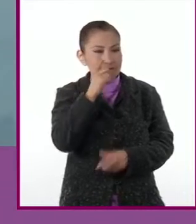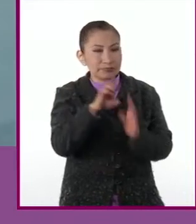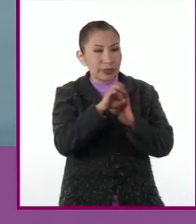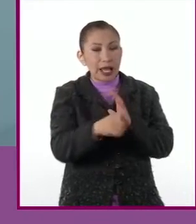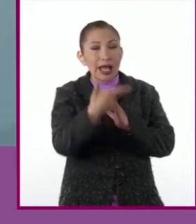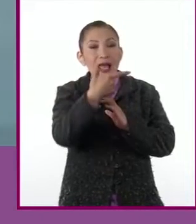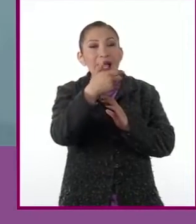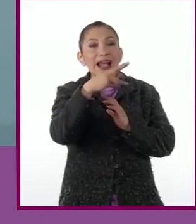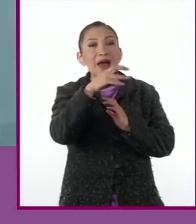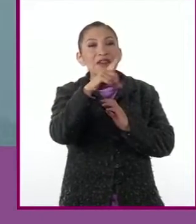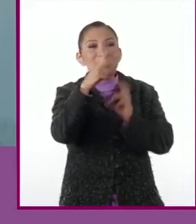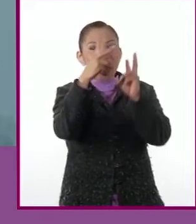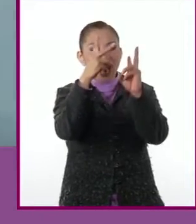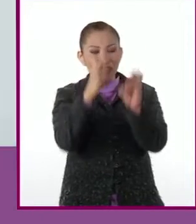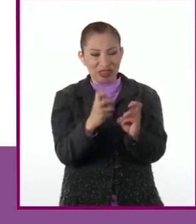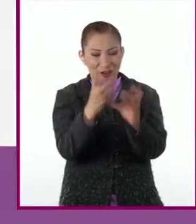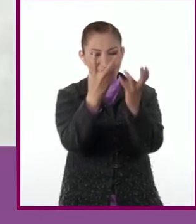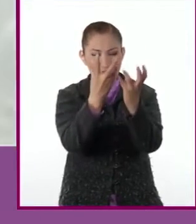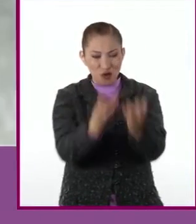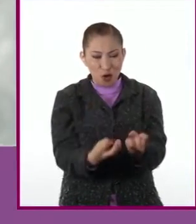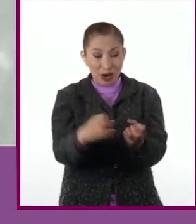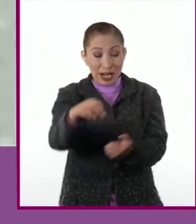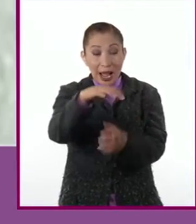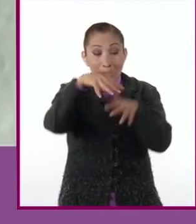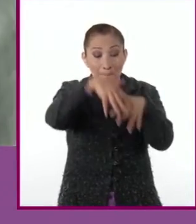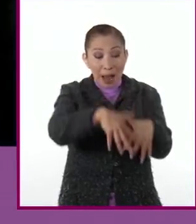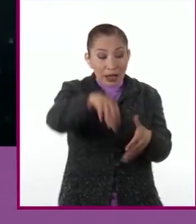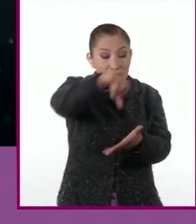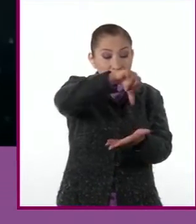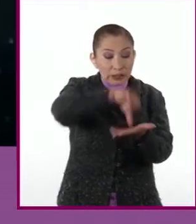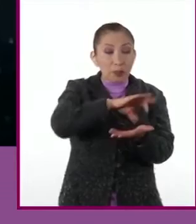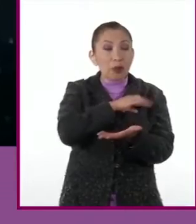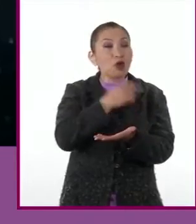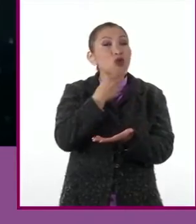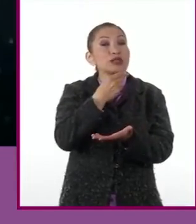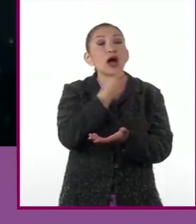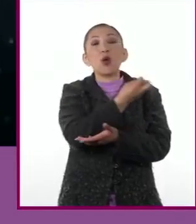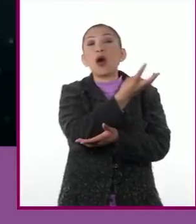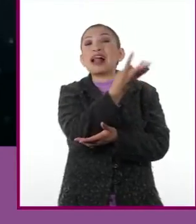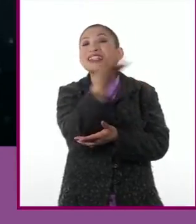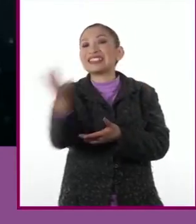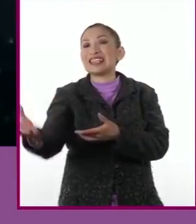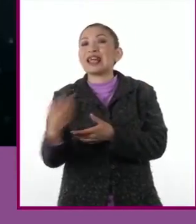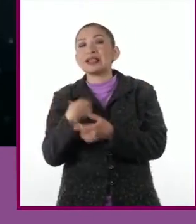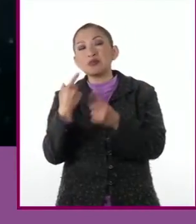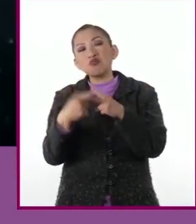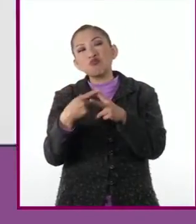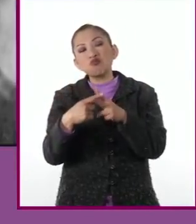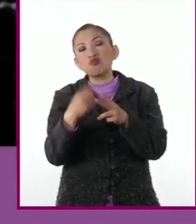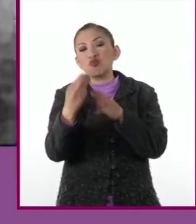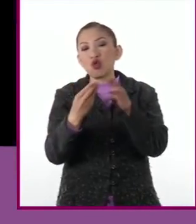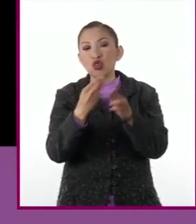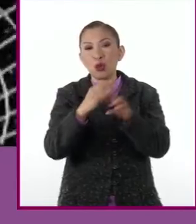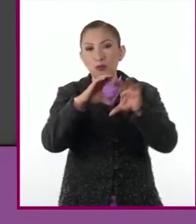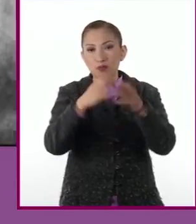que la gravedad a nivel medio del mar se puede aplicar para cualquier parte del planeta.